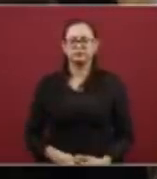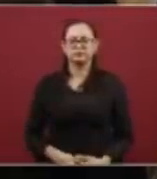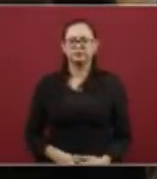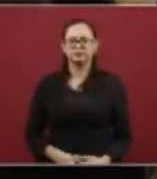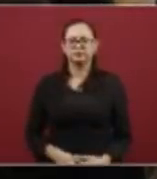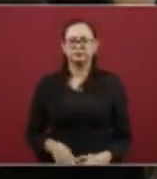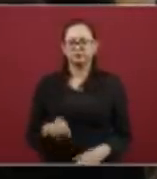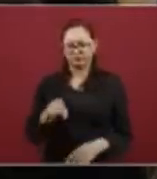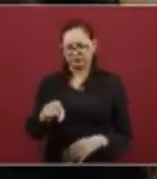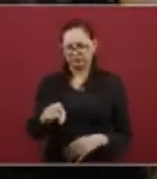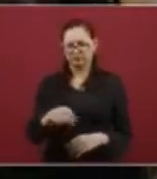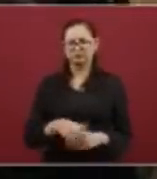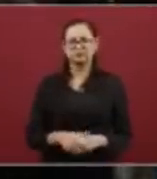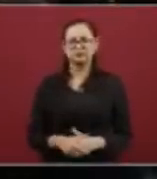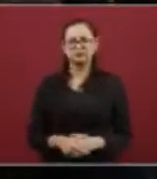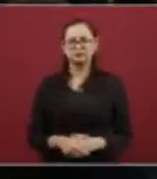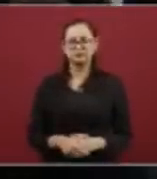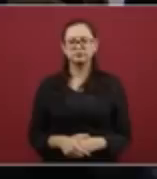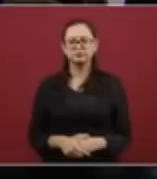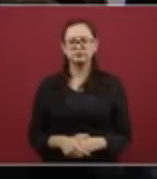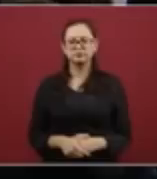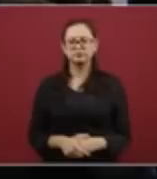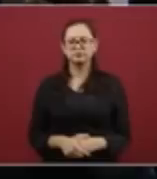Aquí vamos.